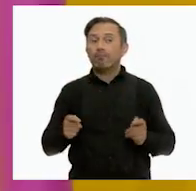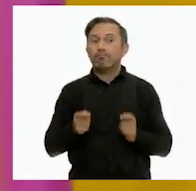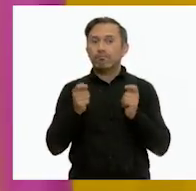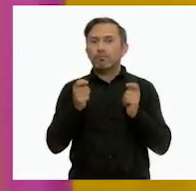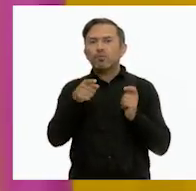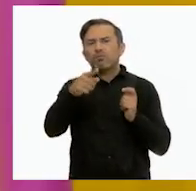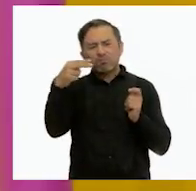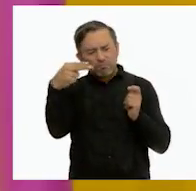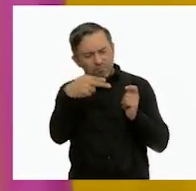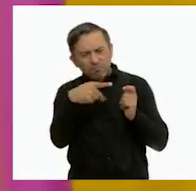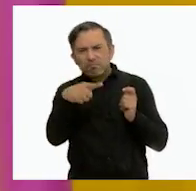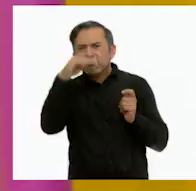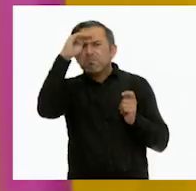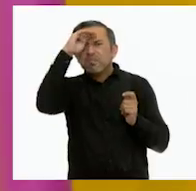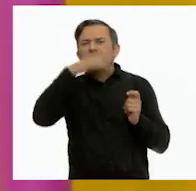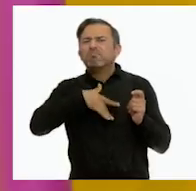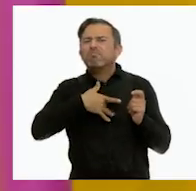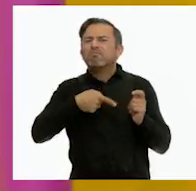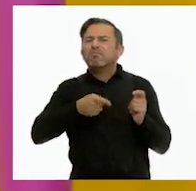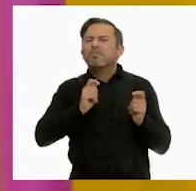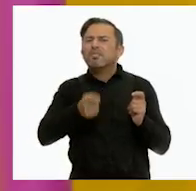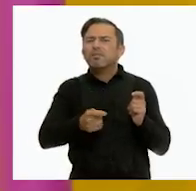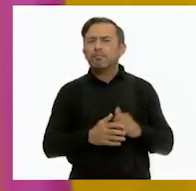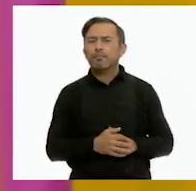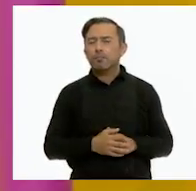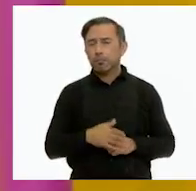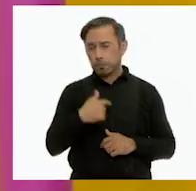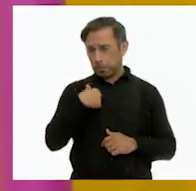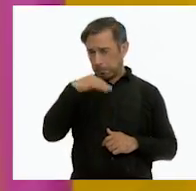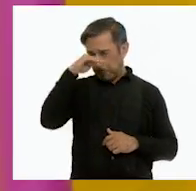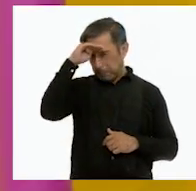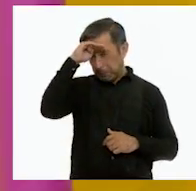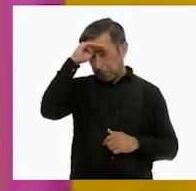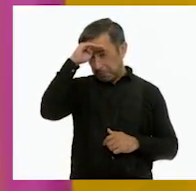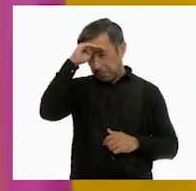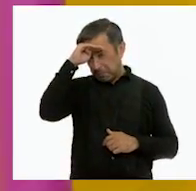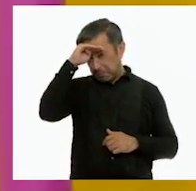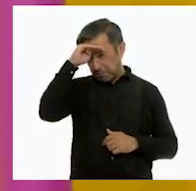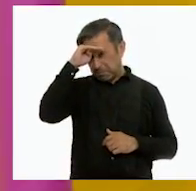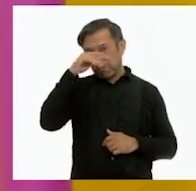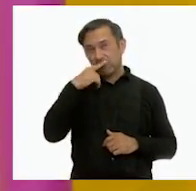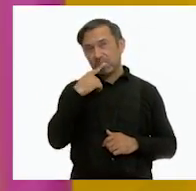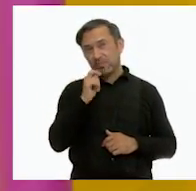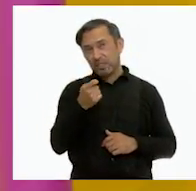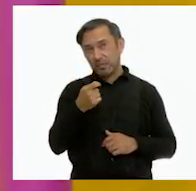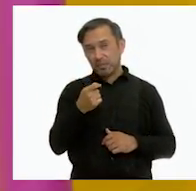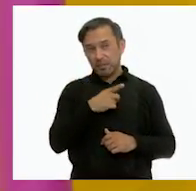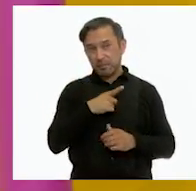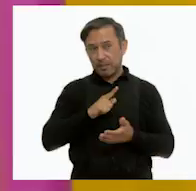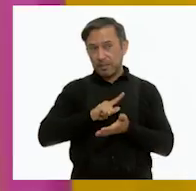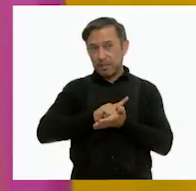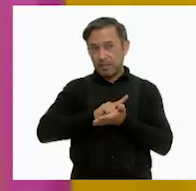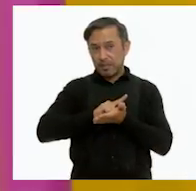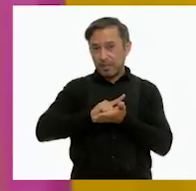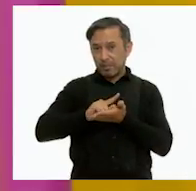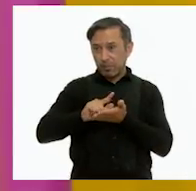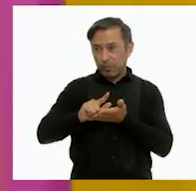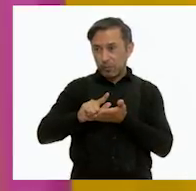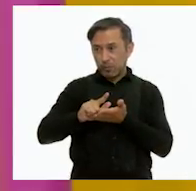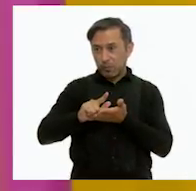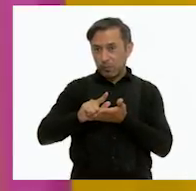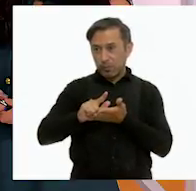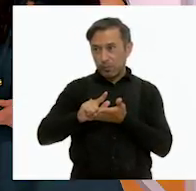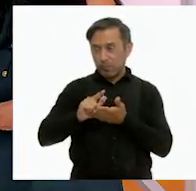regla? Yo creo que tiene que ver con mantener limpio algo. ¿El salón, tal